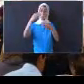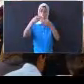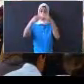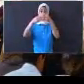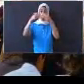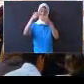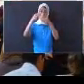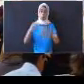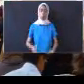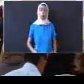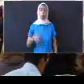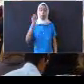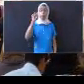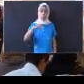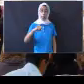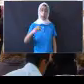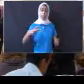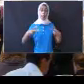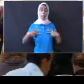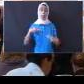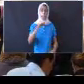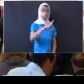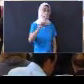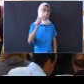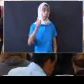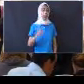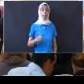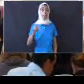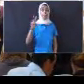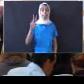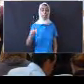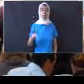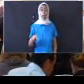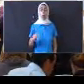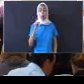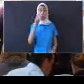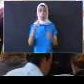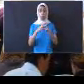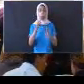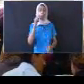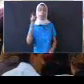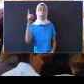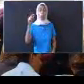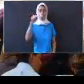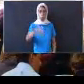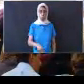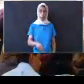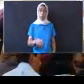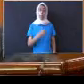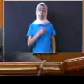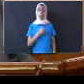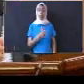Si hay alguien que no conoce al Señor hoy. Y que quiere venir acá.